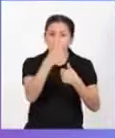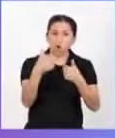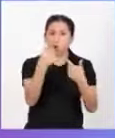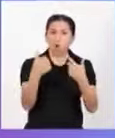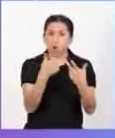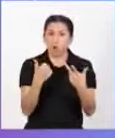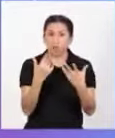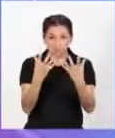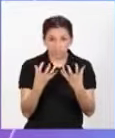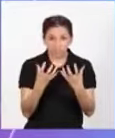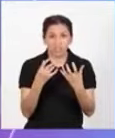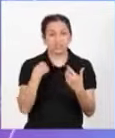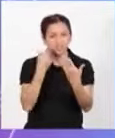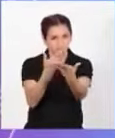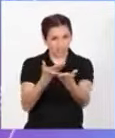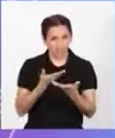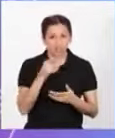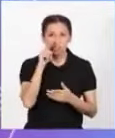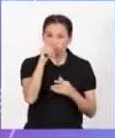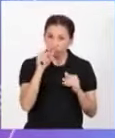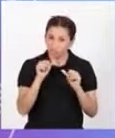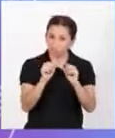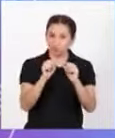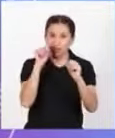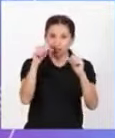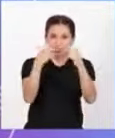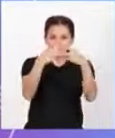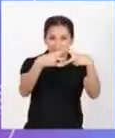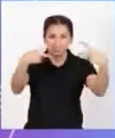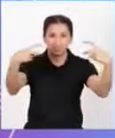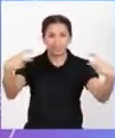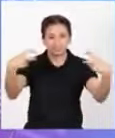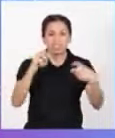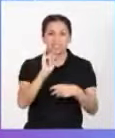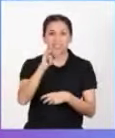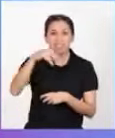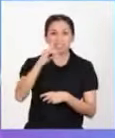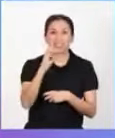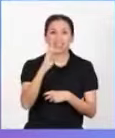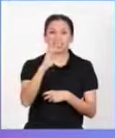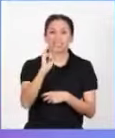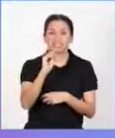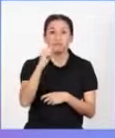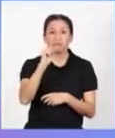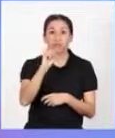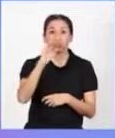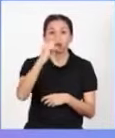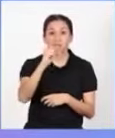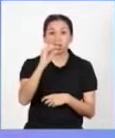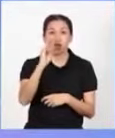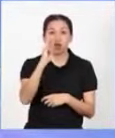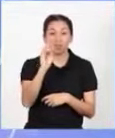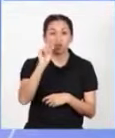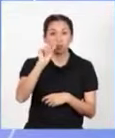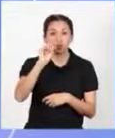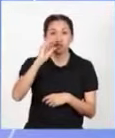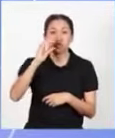otros artículos debes considerar en tu mochila, te invito a que sigas este enlace. INDESI